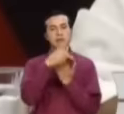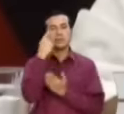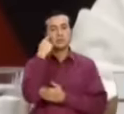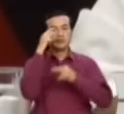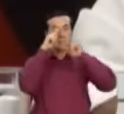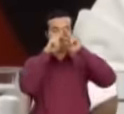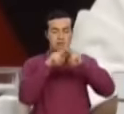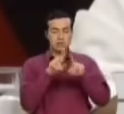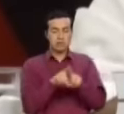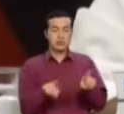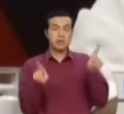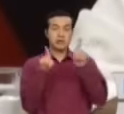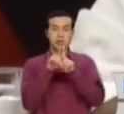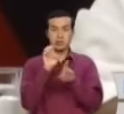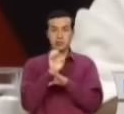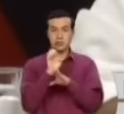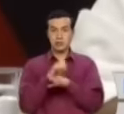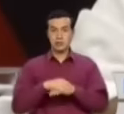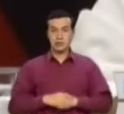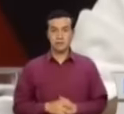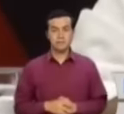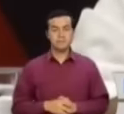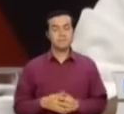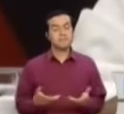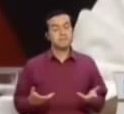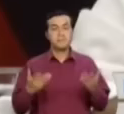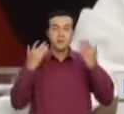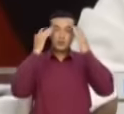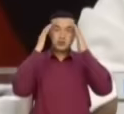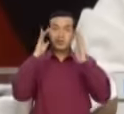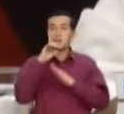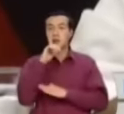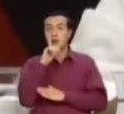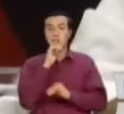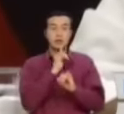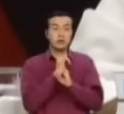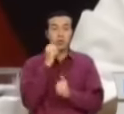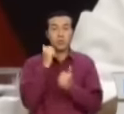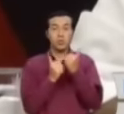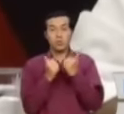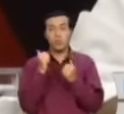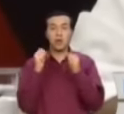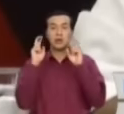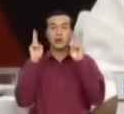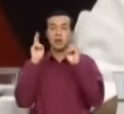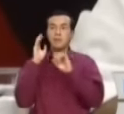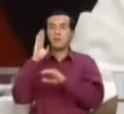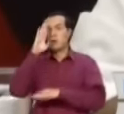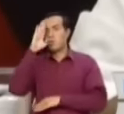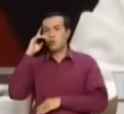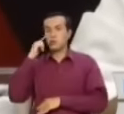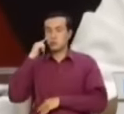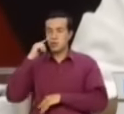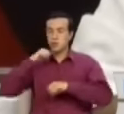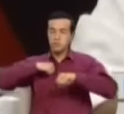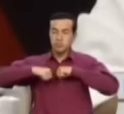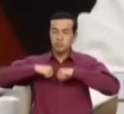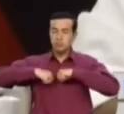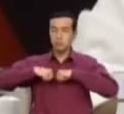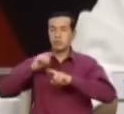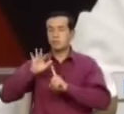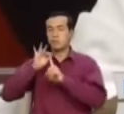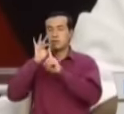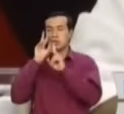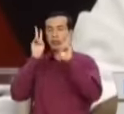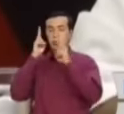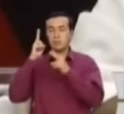los datos que tienen que ver con Ecuador. Entonces, no sé cuál sea el organismo más adecuado, si la Unidad de Lavados de Activos, Secretaría de la Ciudad de Inteligencia, estamos